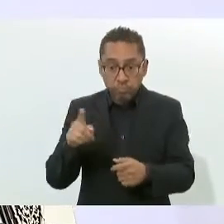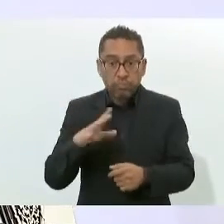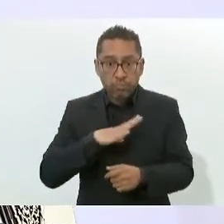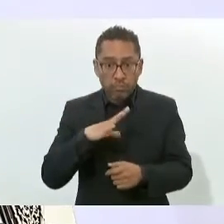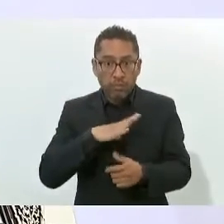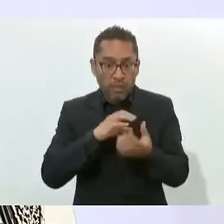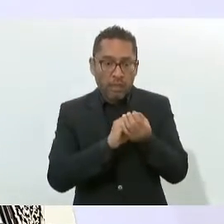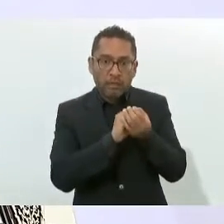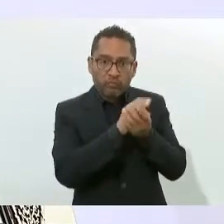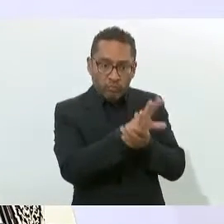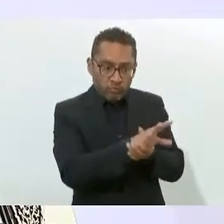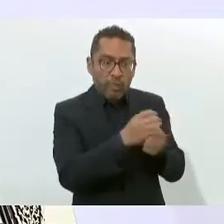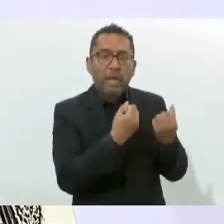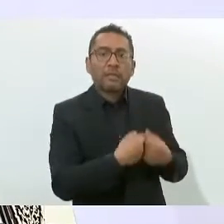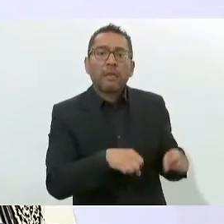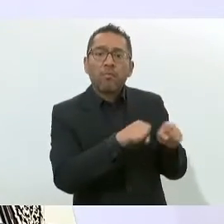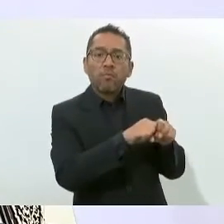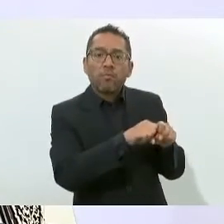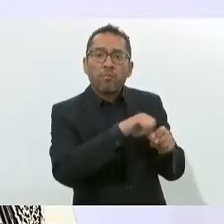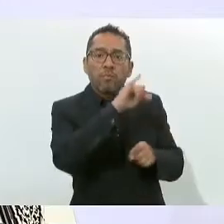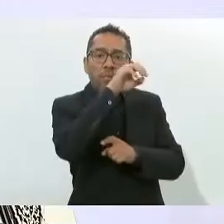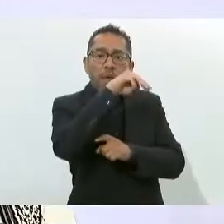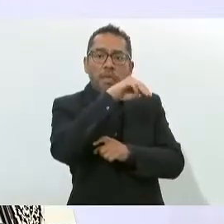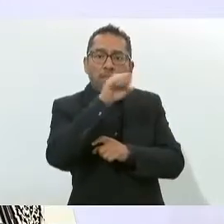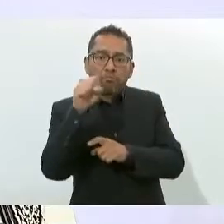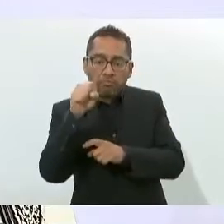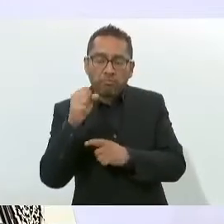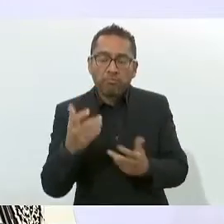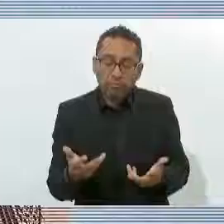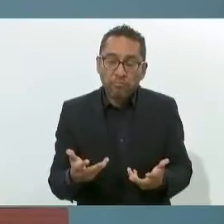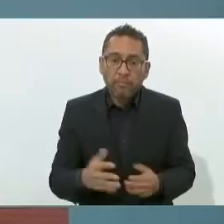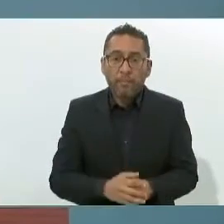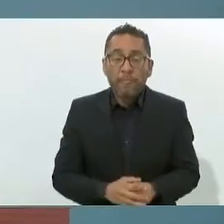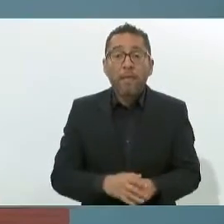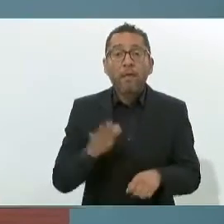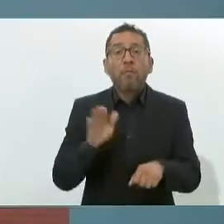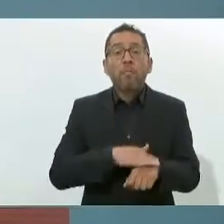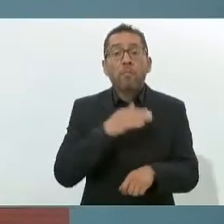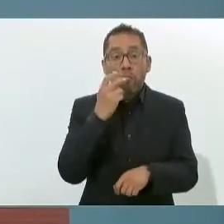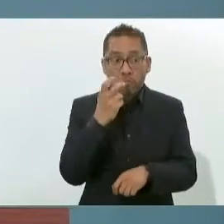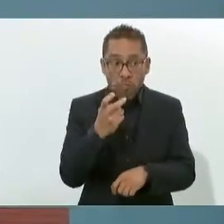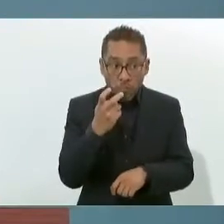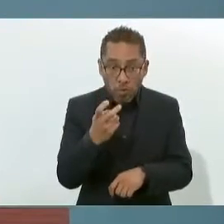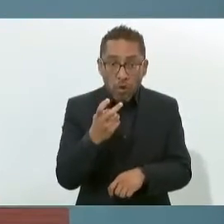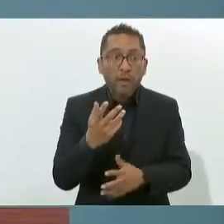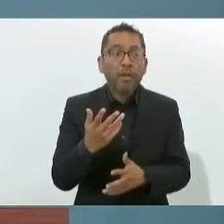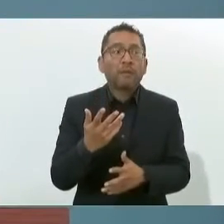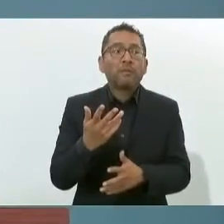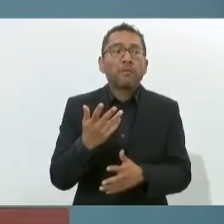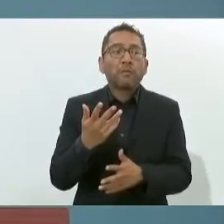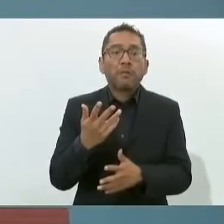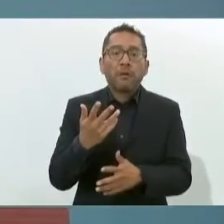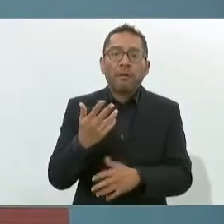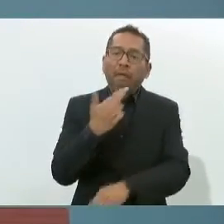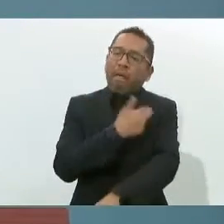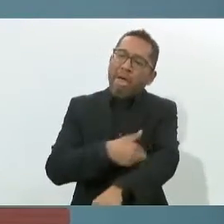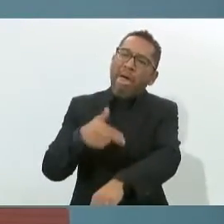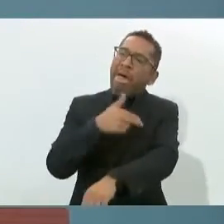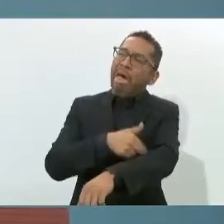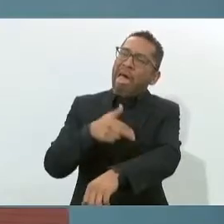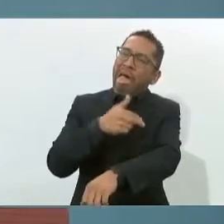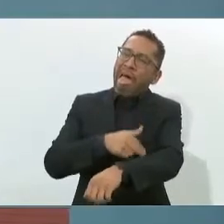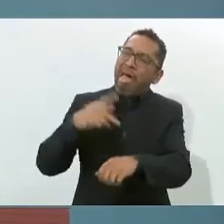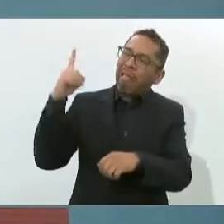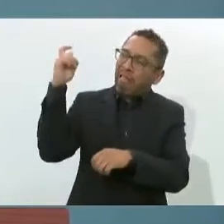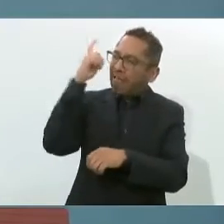inscritos en el Seguro Social. Por eso, sin trámites